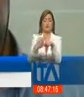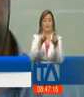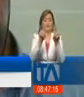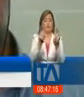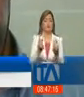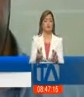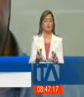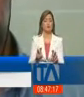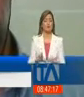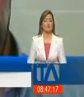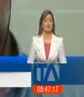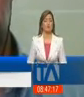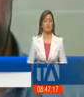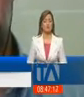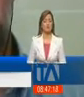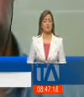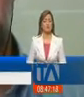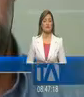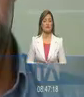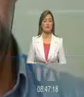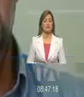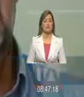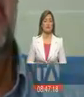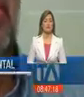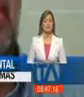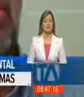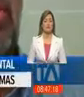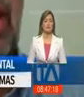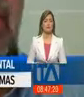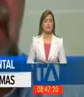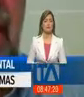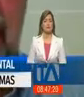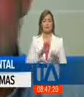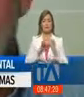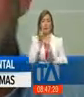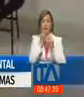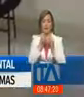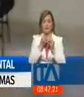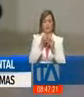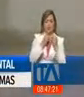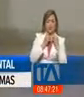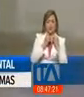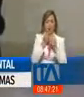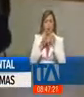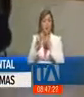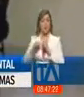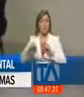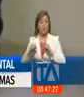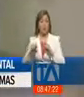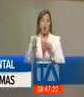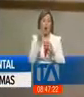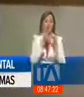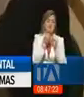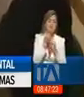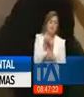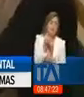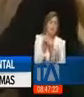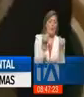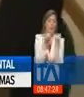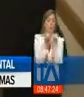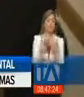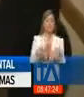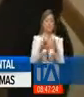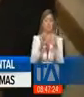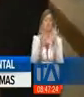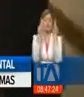de tener muchísimas alteraciones en términos de conducta alimentaria también. Los especialistas destacan la importancia de la familia